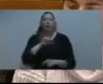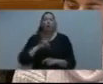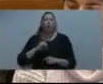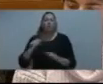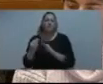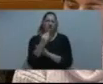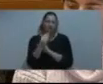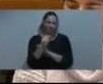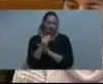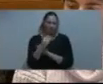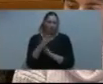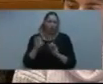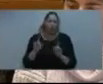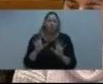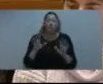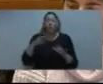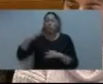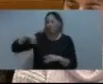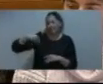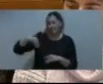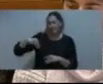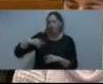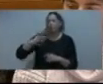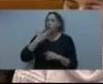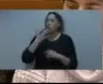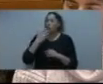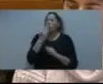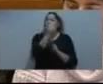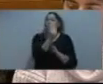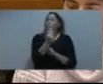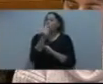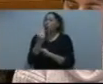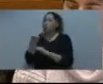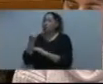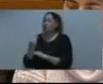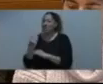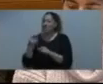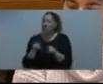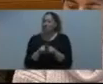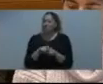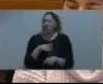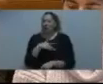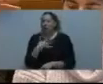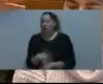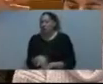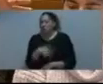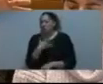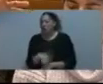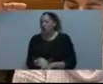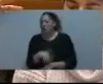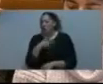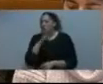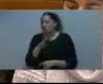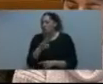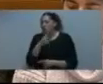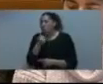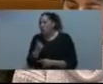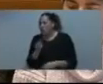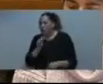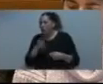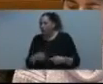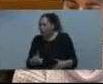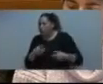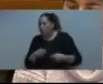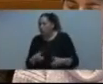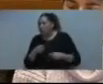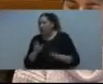su presidente, José María Pérez, dijo una frase que yo suscribo. Hemos pasado con los monumentos del lamento al recurso, del lamento por tener que gastar dinero en mantenerlos, a ser un recurso de